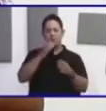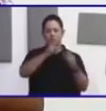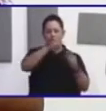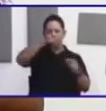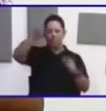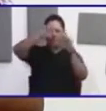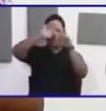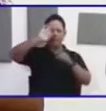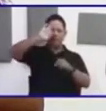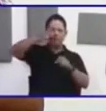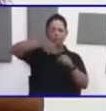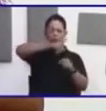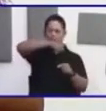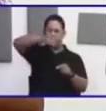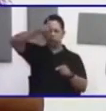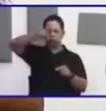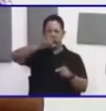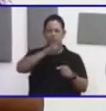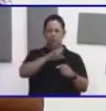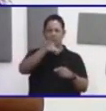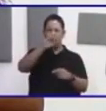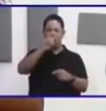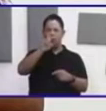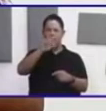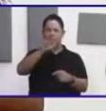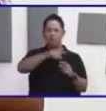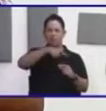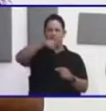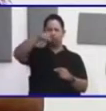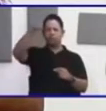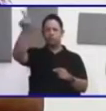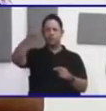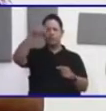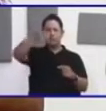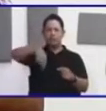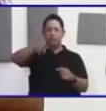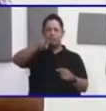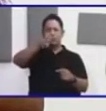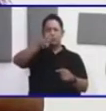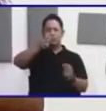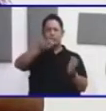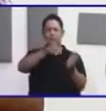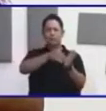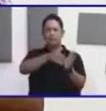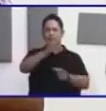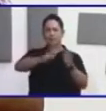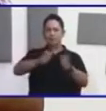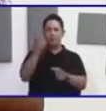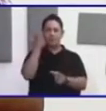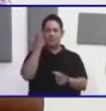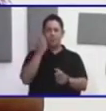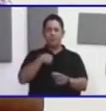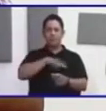íbamos a tener en el departamento, las cuales eran de más de 7.000 casos en el departamento y necesitaríamos aproximadamente